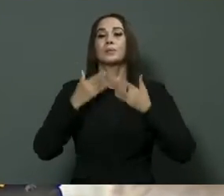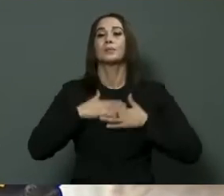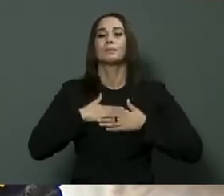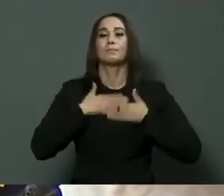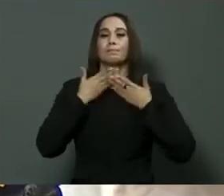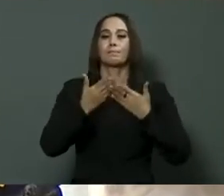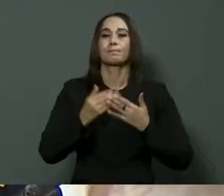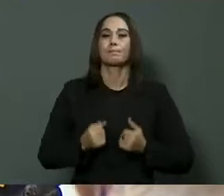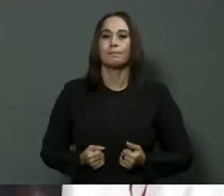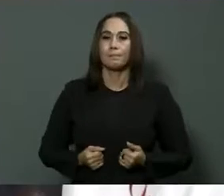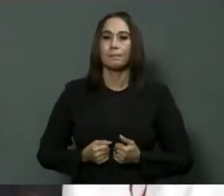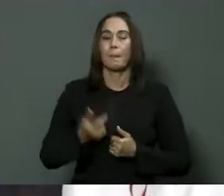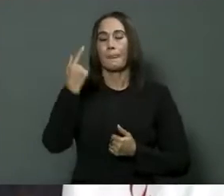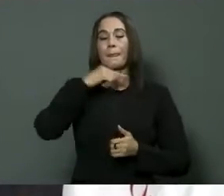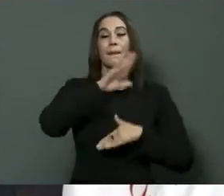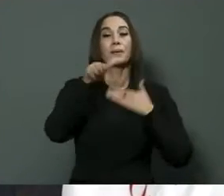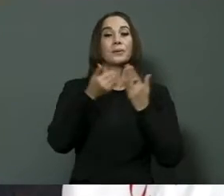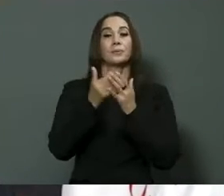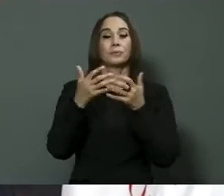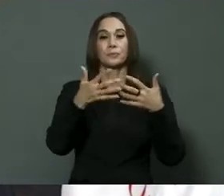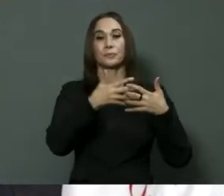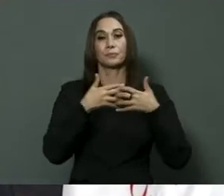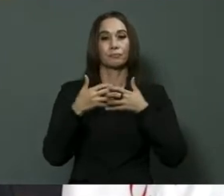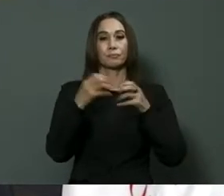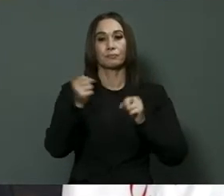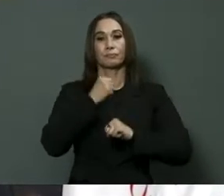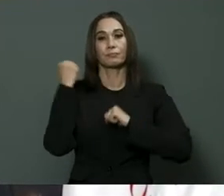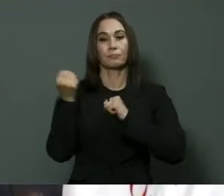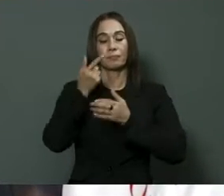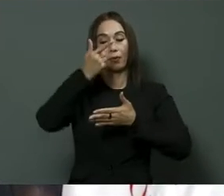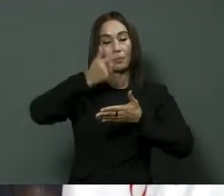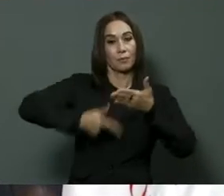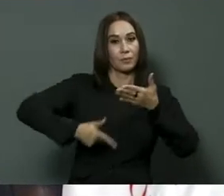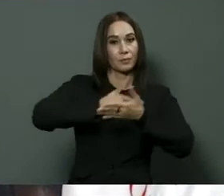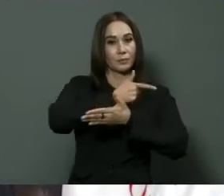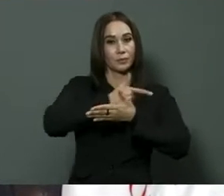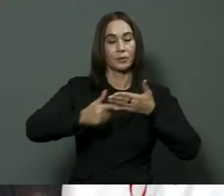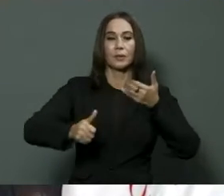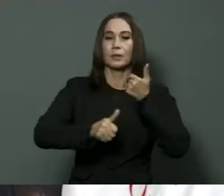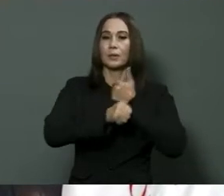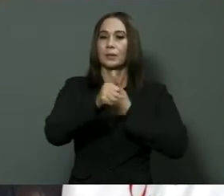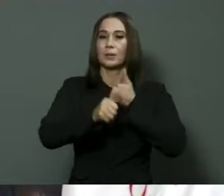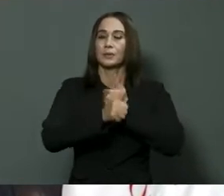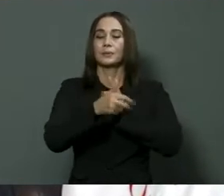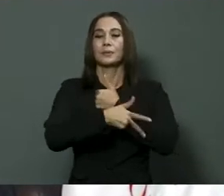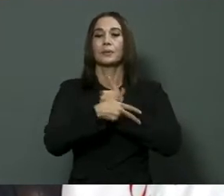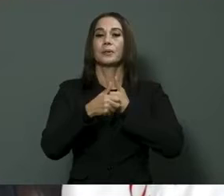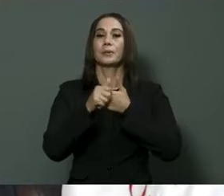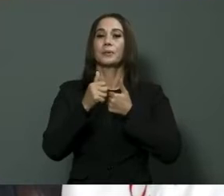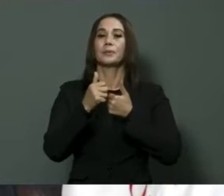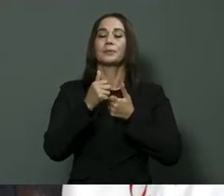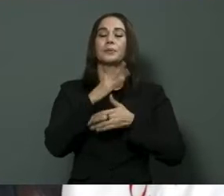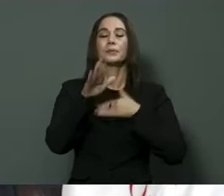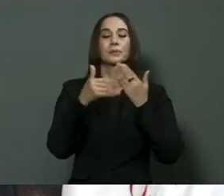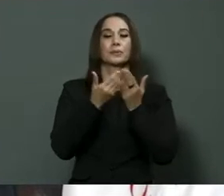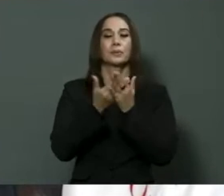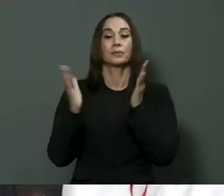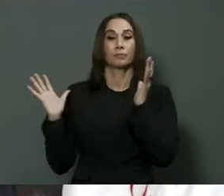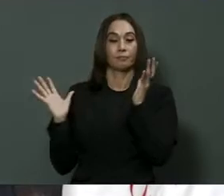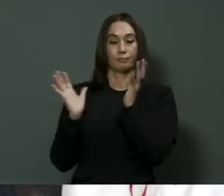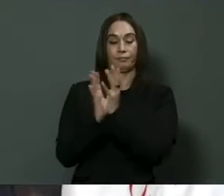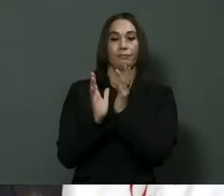voluntad, para que todos juntos luchemos por erradicar los delitos que se producen y que